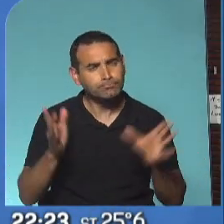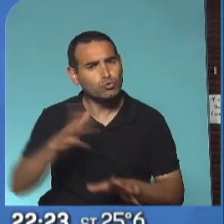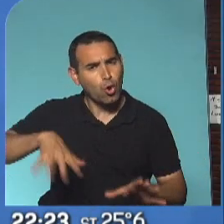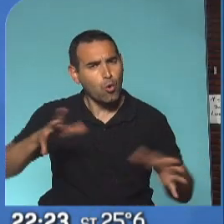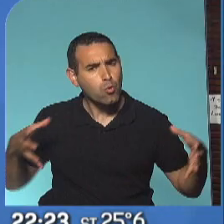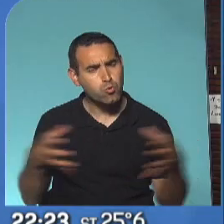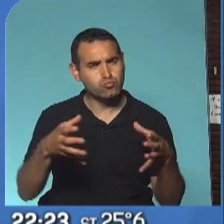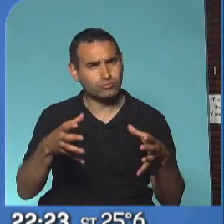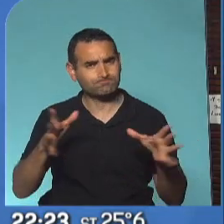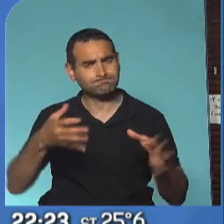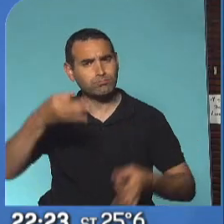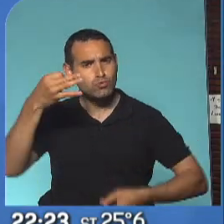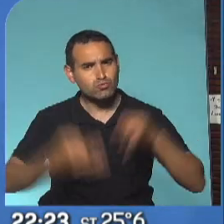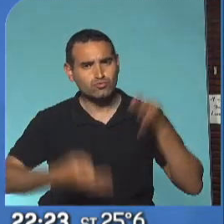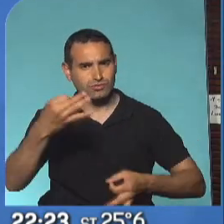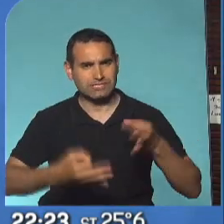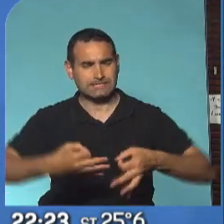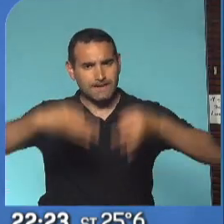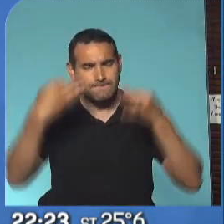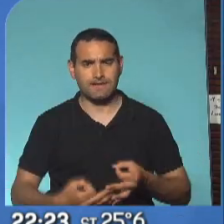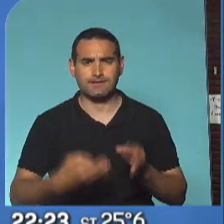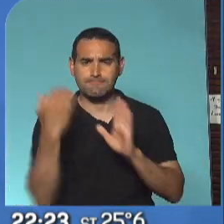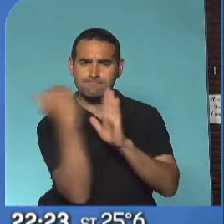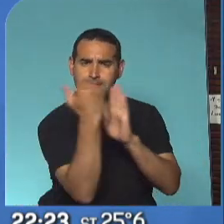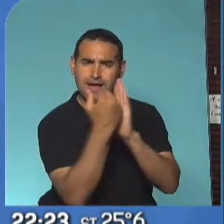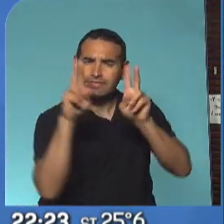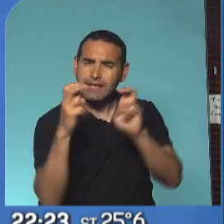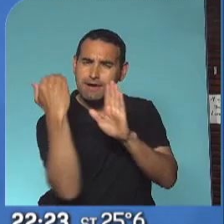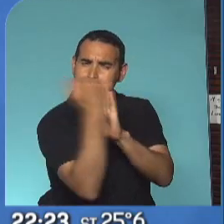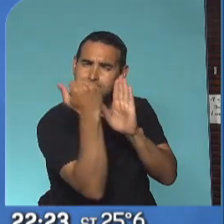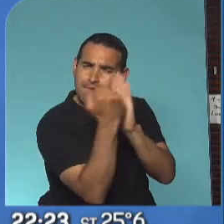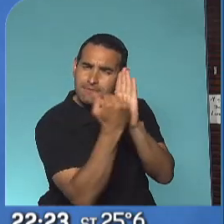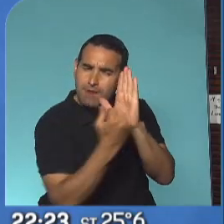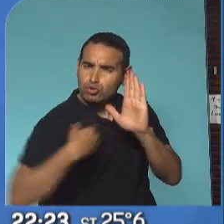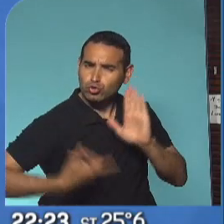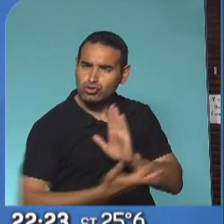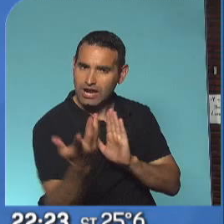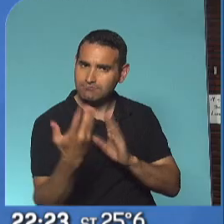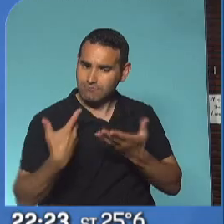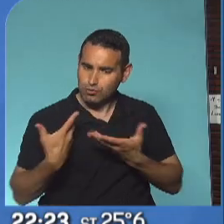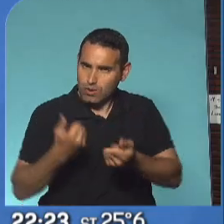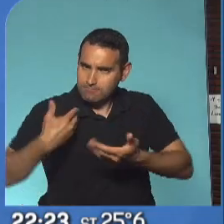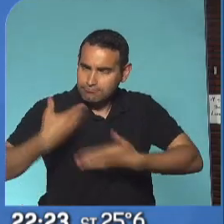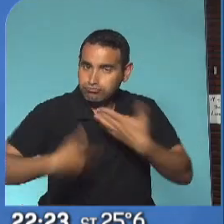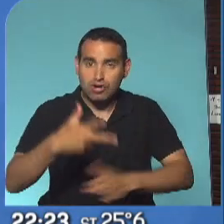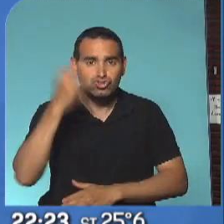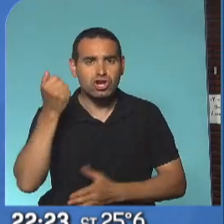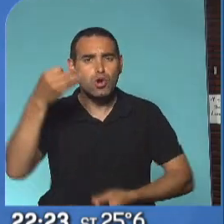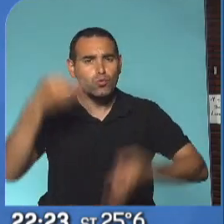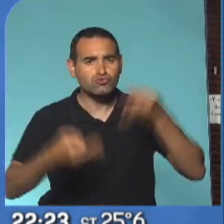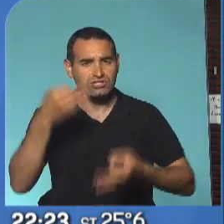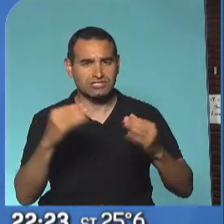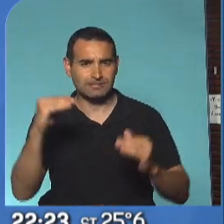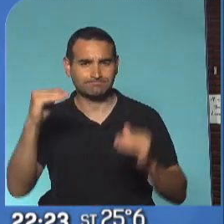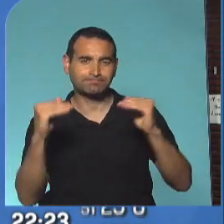juntos un robusto o una robusta agenda social que nos permita avanzar rápidamente hacia un Chile más justo,